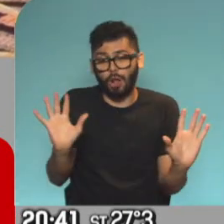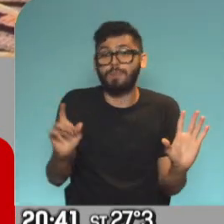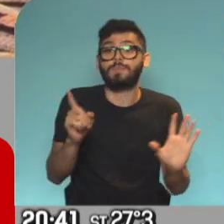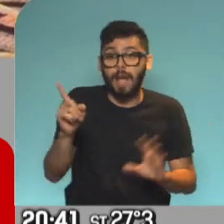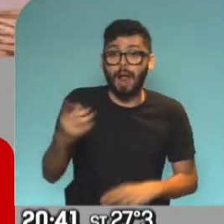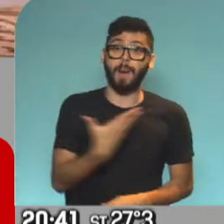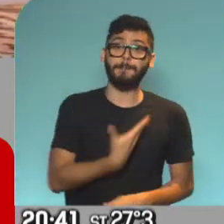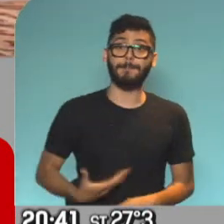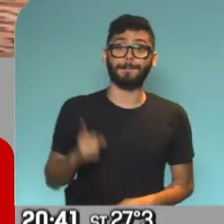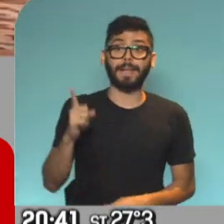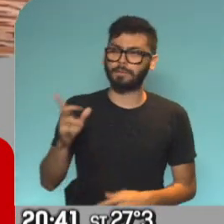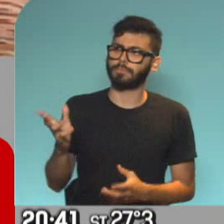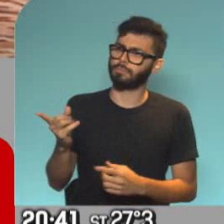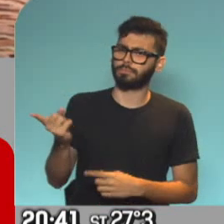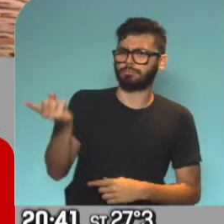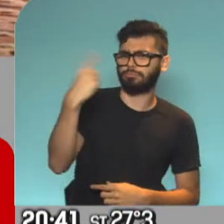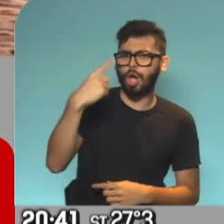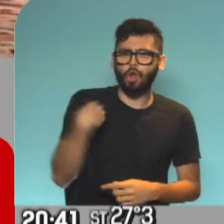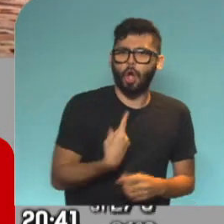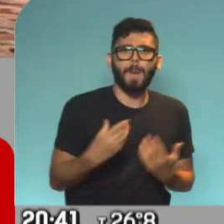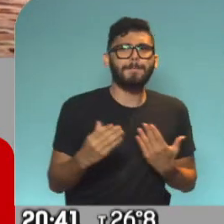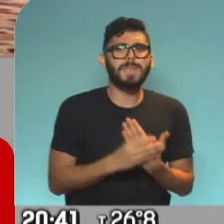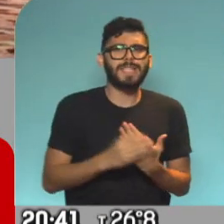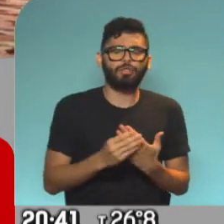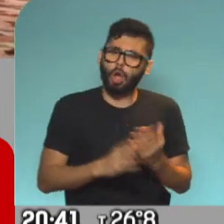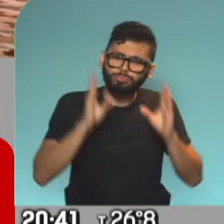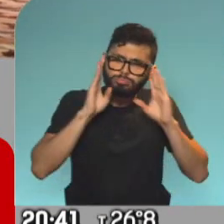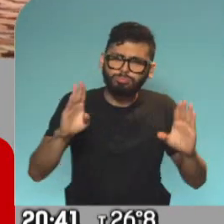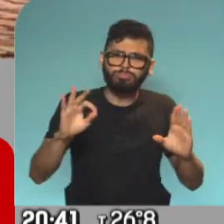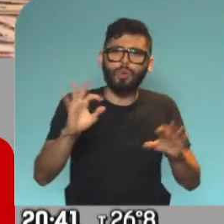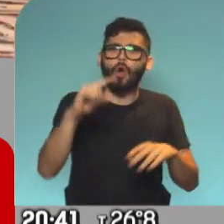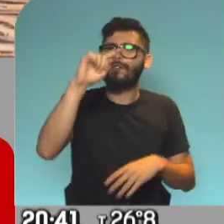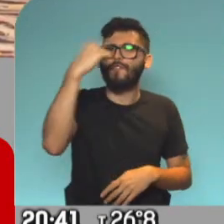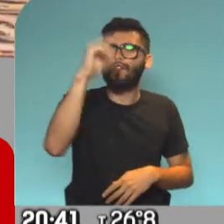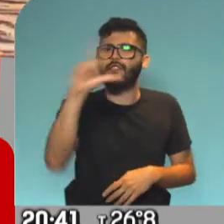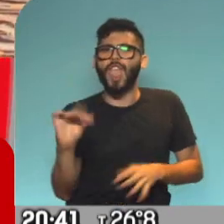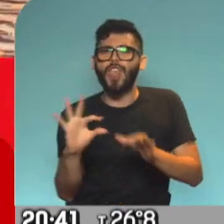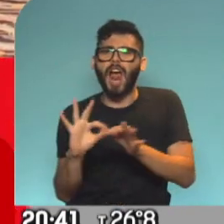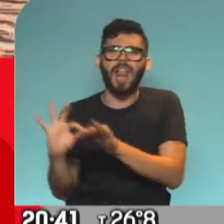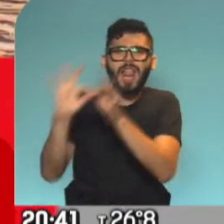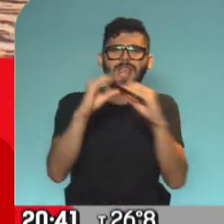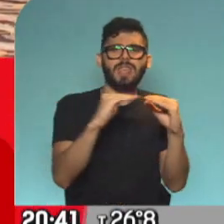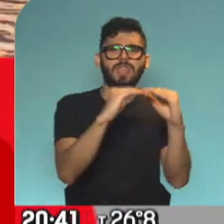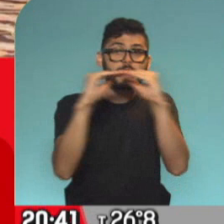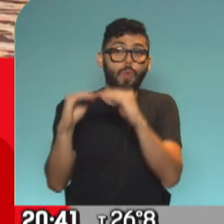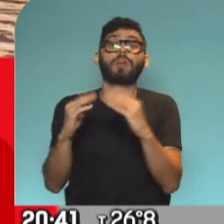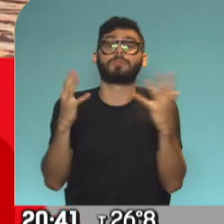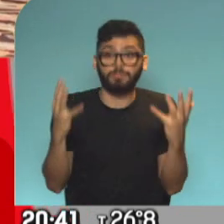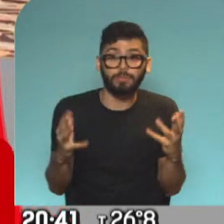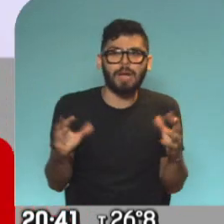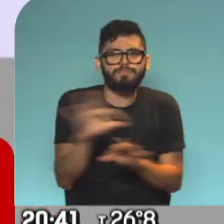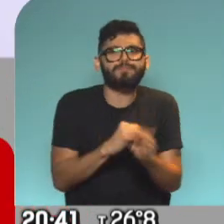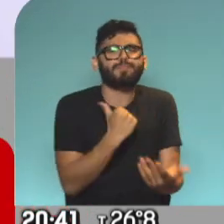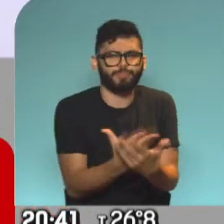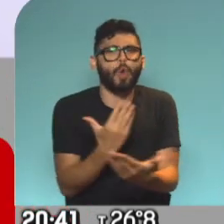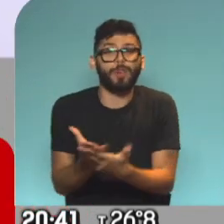nos exige a los ministros que tengamos esa mirada federal, de equidad territorial, y entonces se avanzaron con todos estos programas y proyectos.